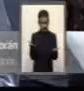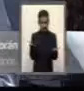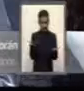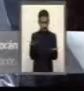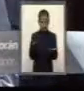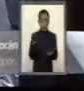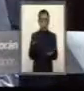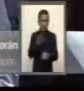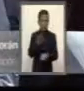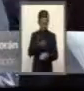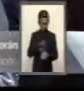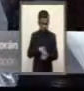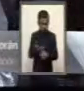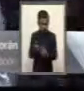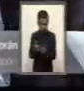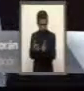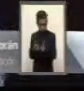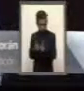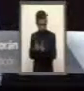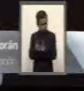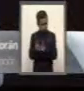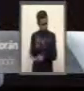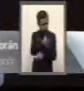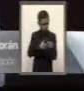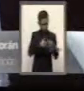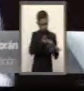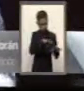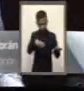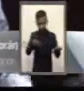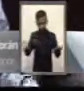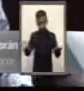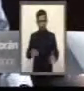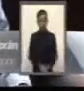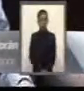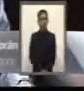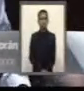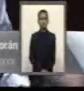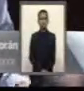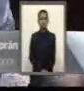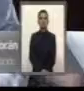grupo parlamentario de todos los partidos.